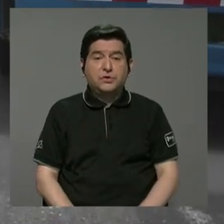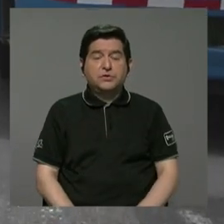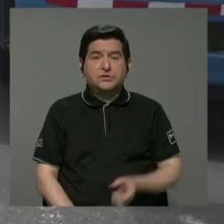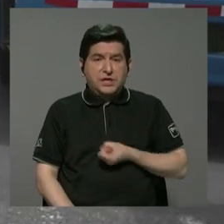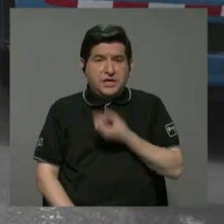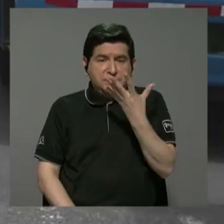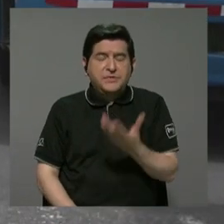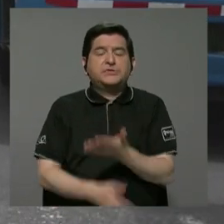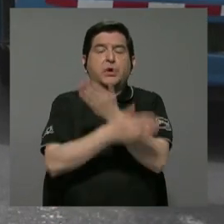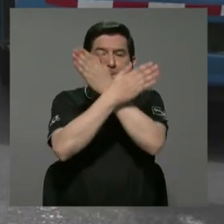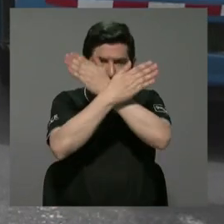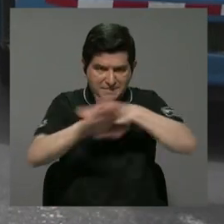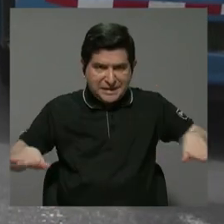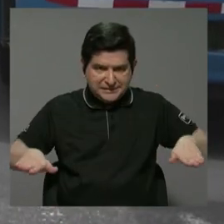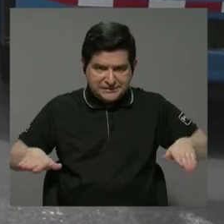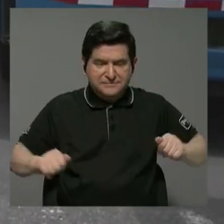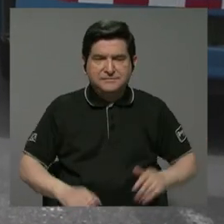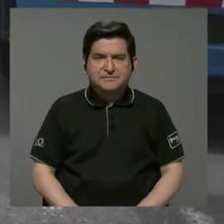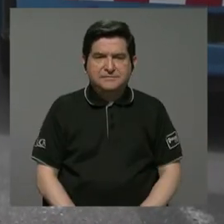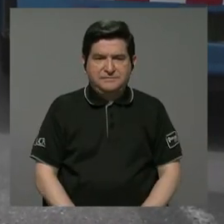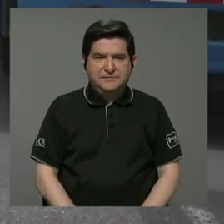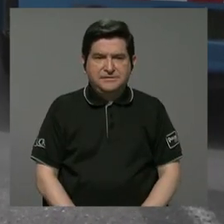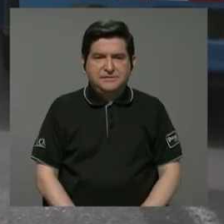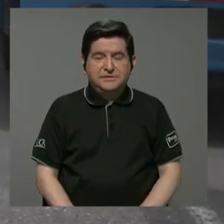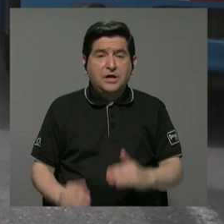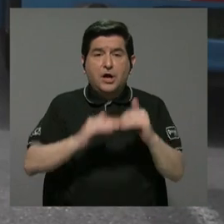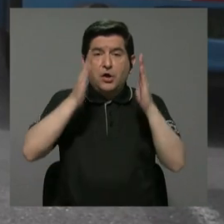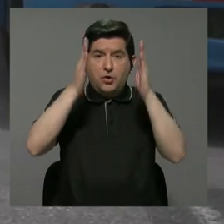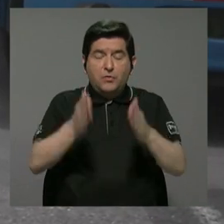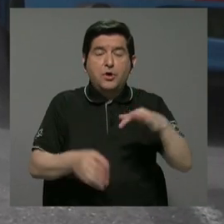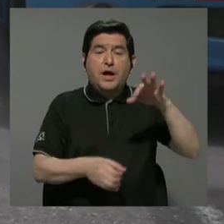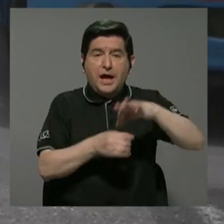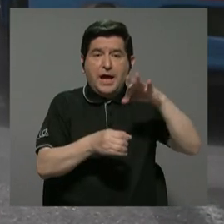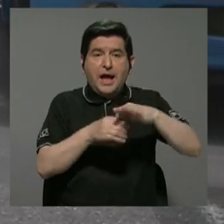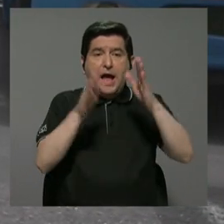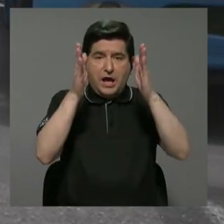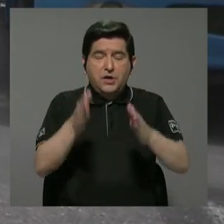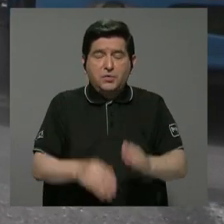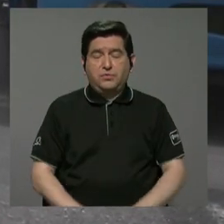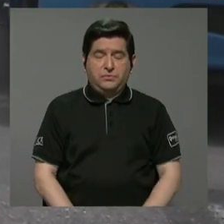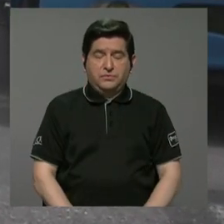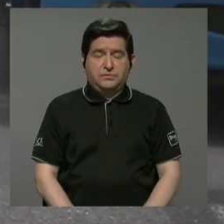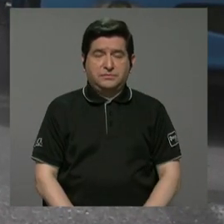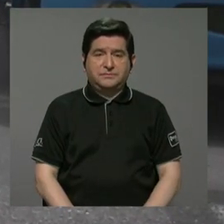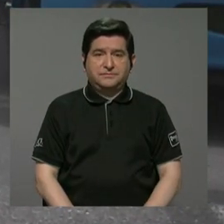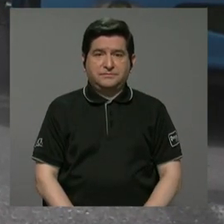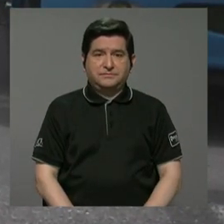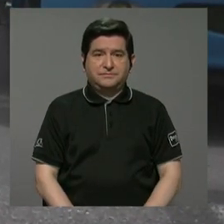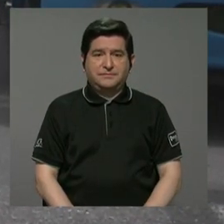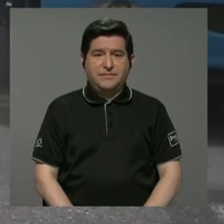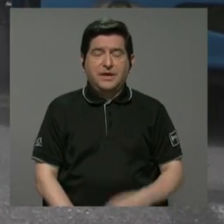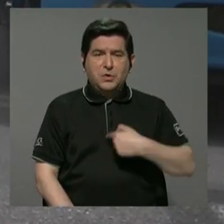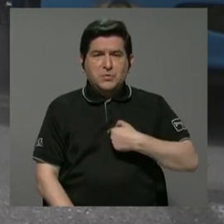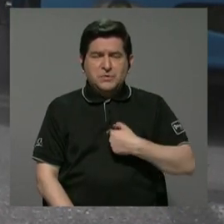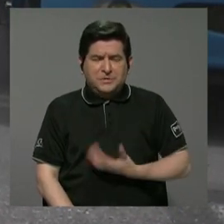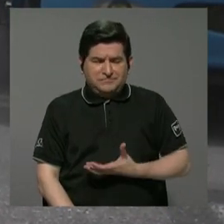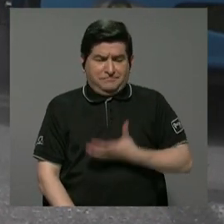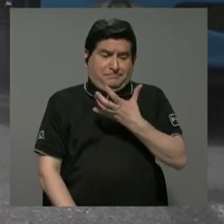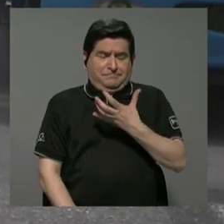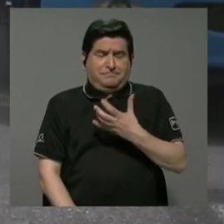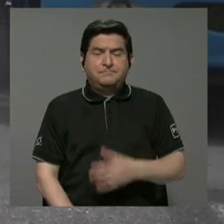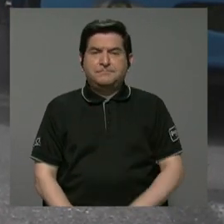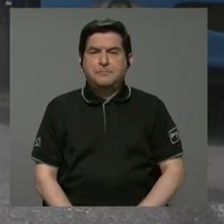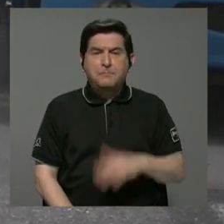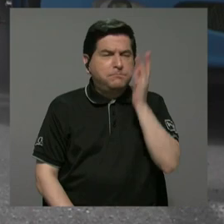hoy pacíficamente, o sea, como un ciudadano y agricultor más que está indignado,